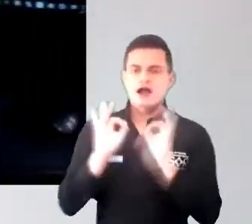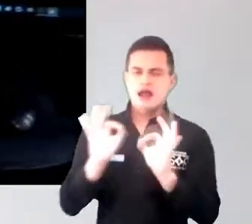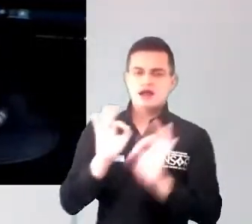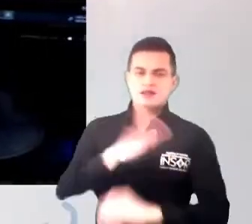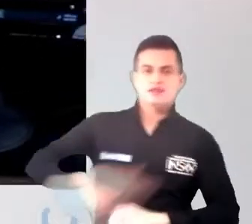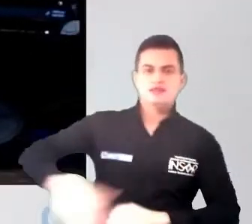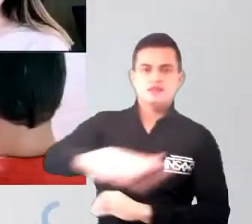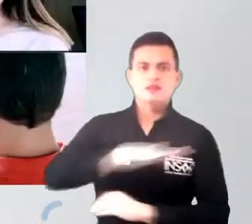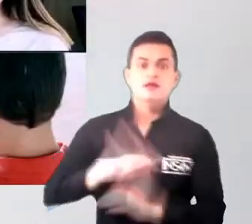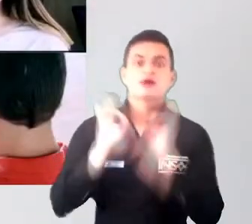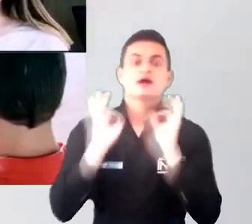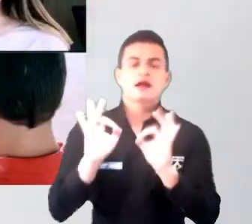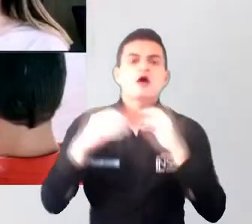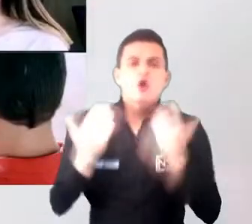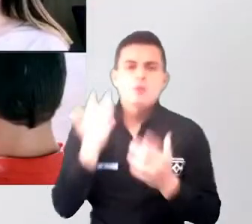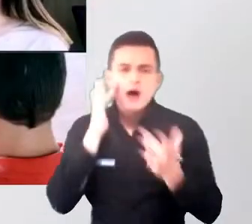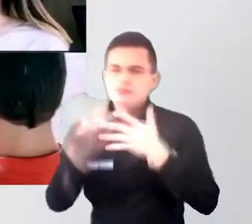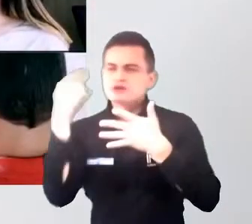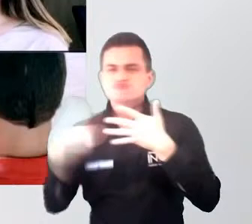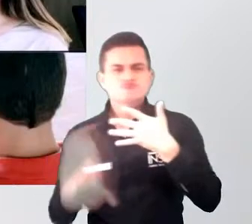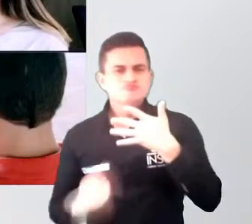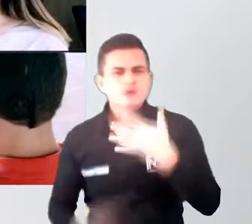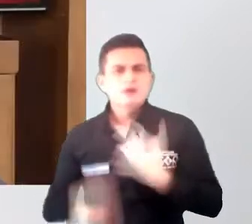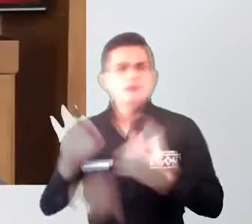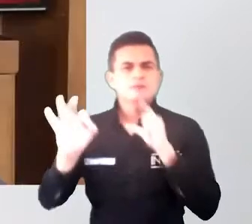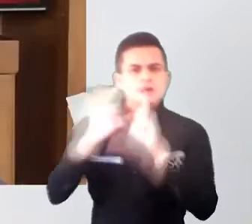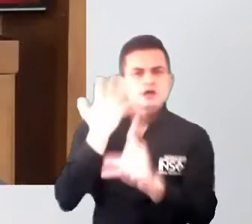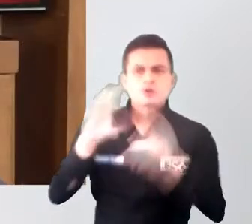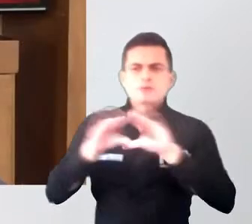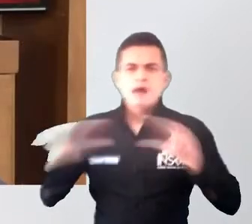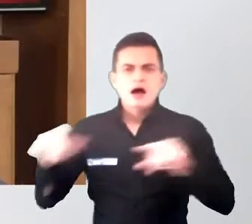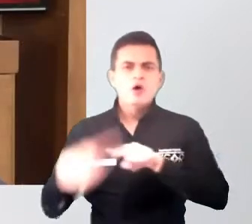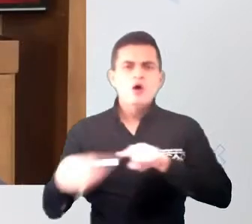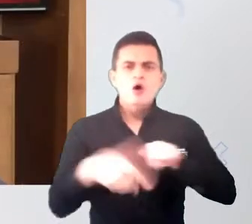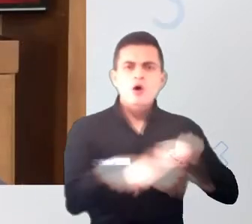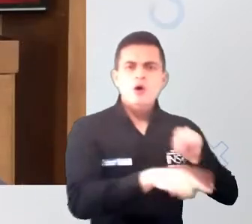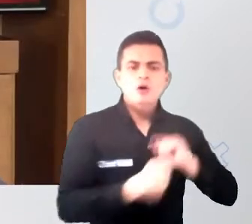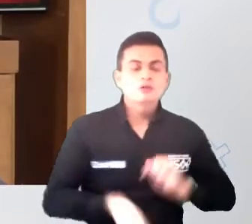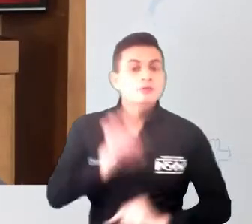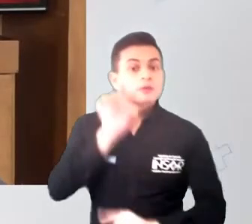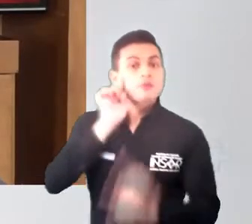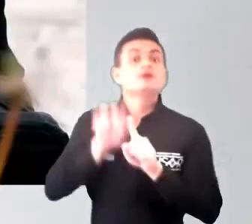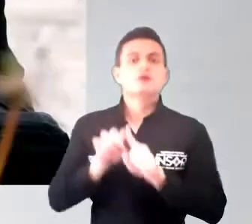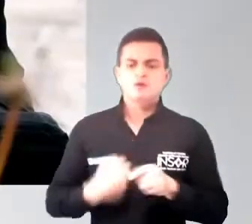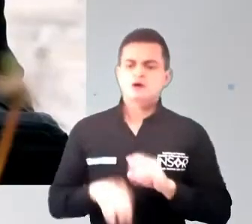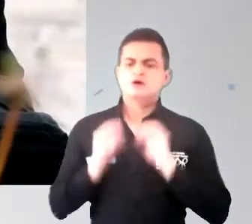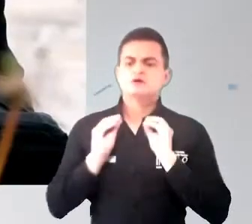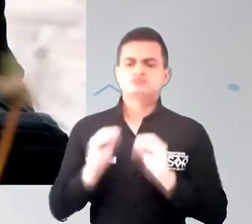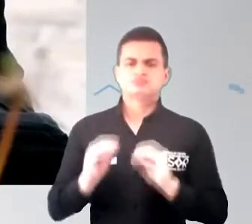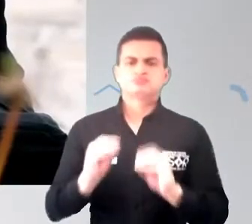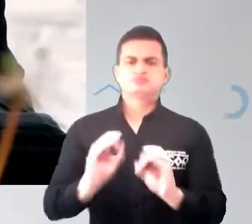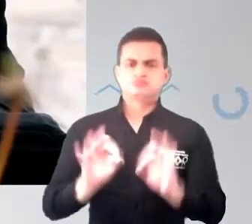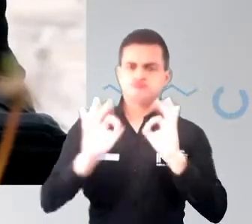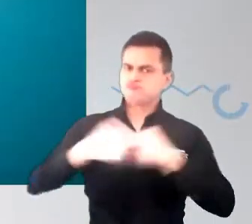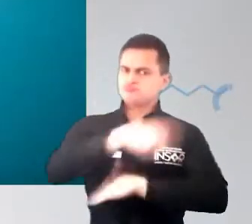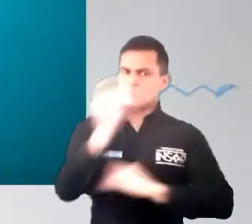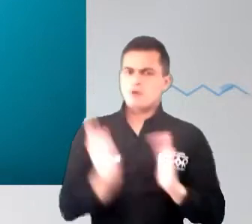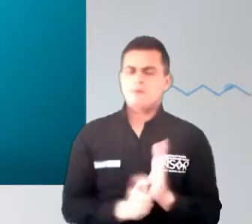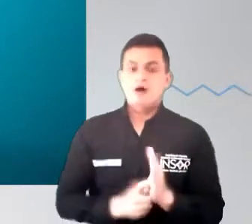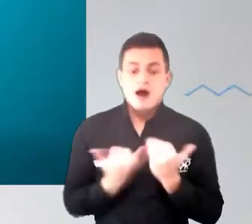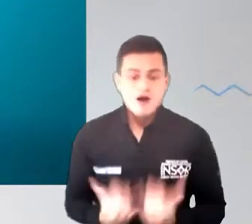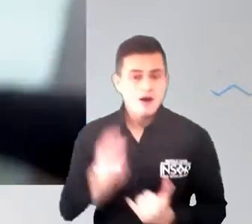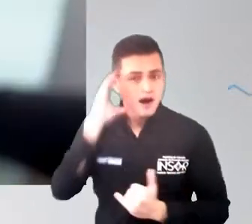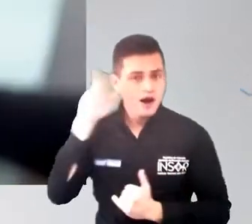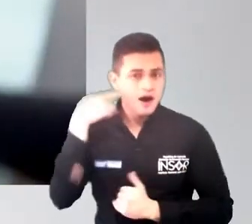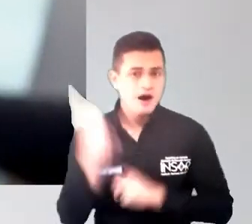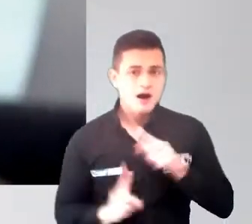de distintos formatos, plataformas y tecnologías con un propósito: contribuir obviamente a una formación integral y más en estos tiempos de pandemia, pues ser